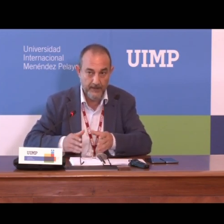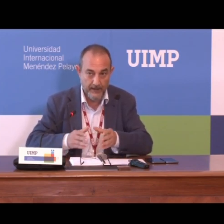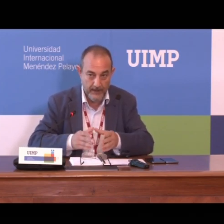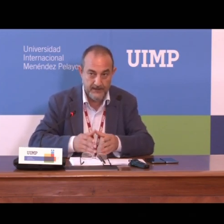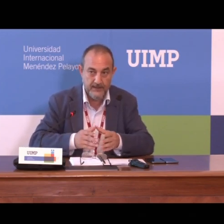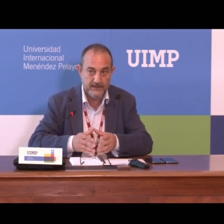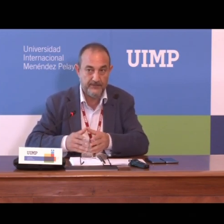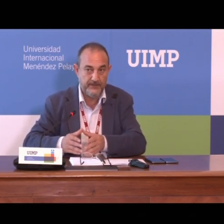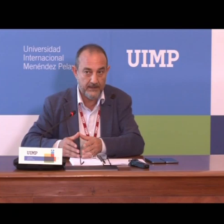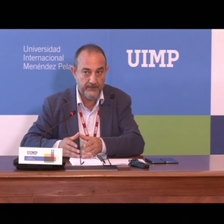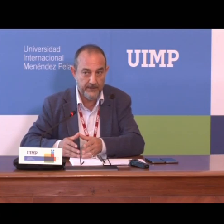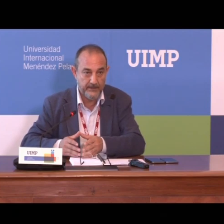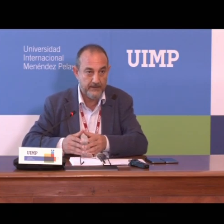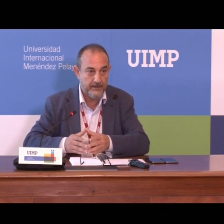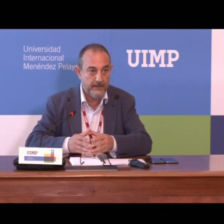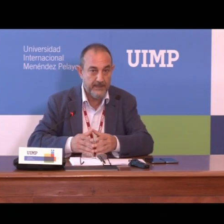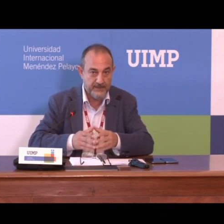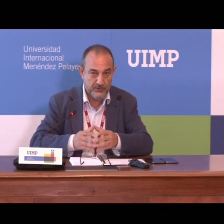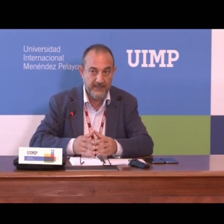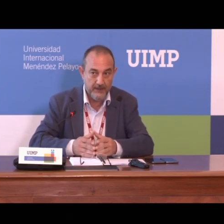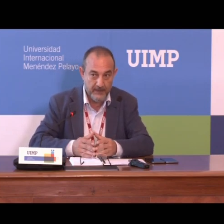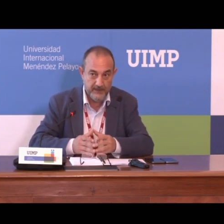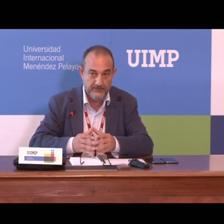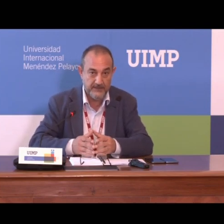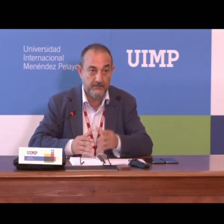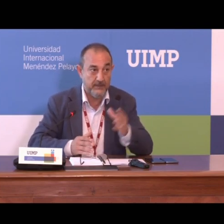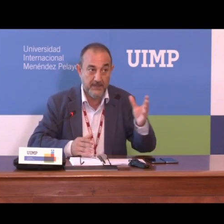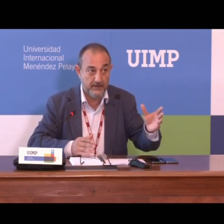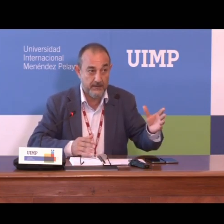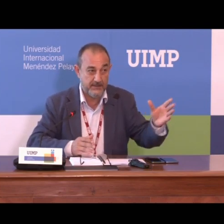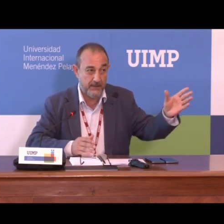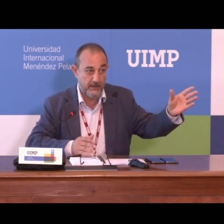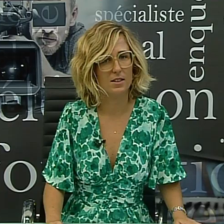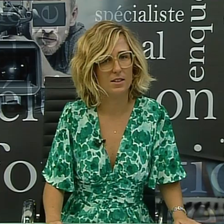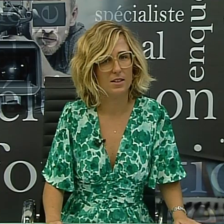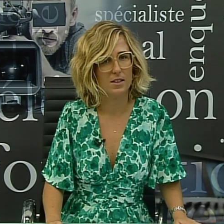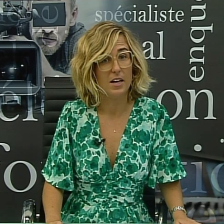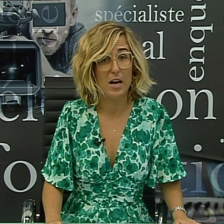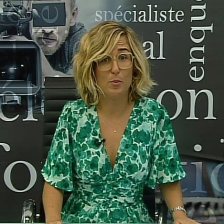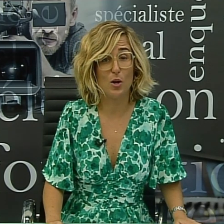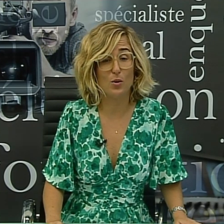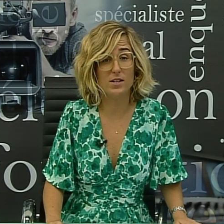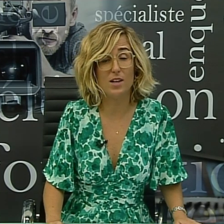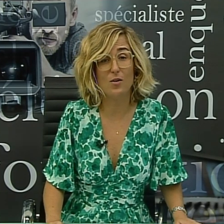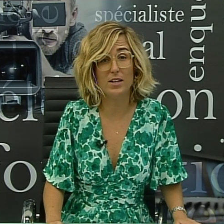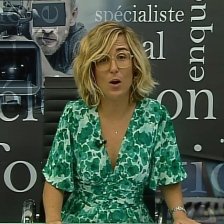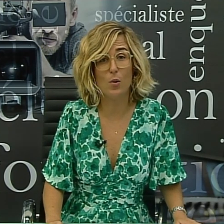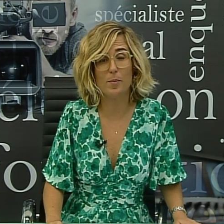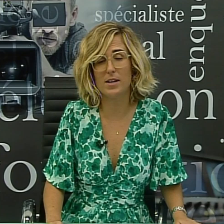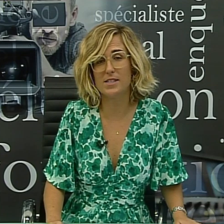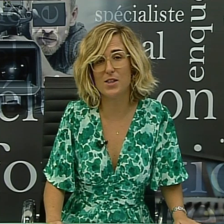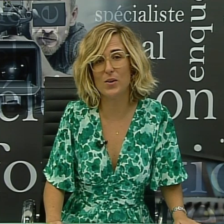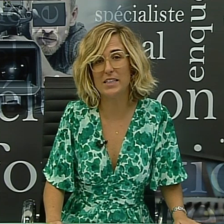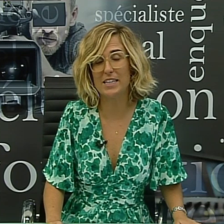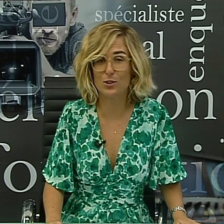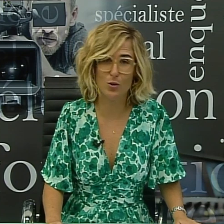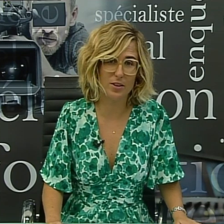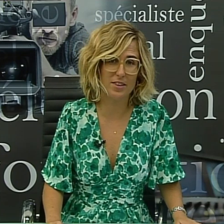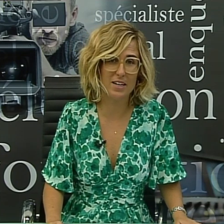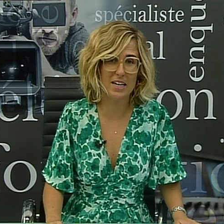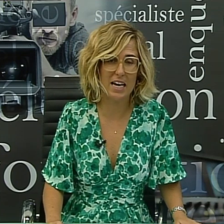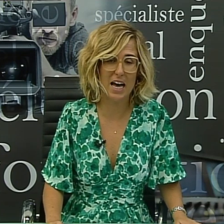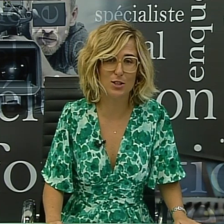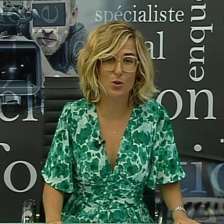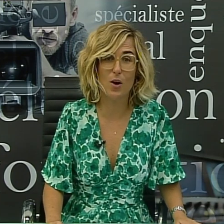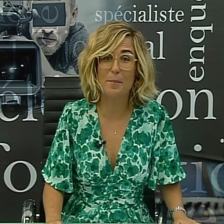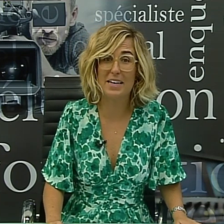en casa hasta final de vida. Esto es viable, es factible. El protagonista hoy en la WIP ha sido el director de